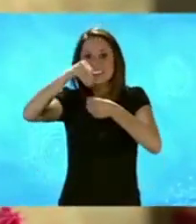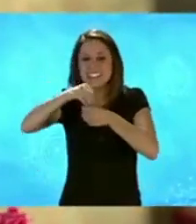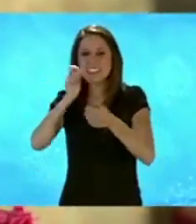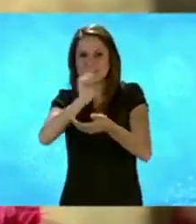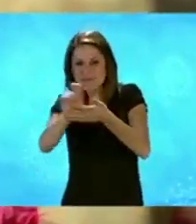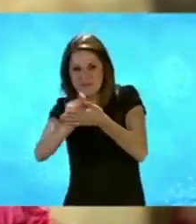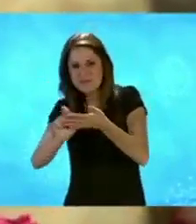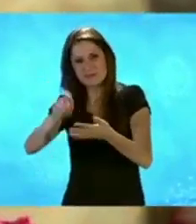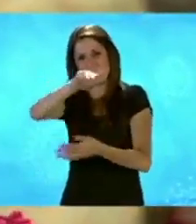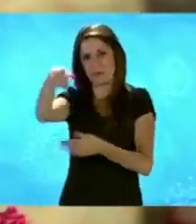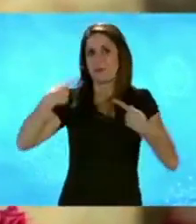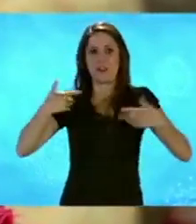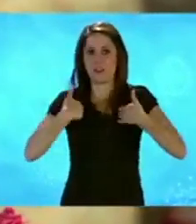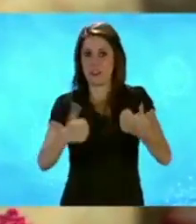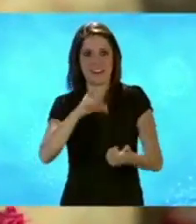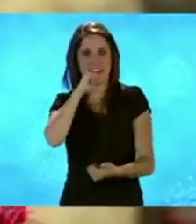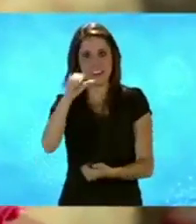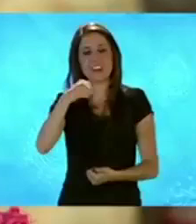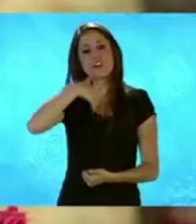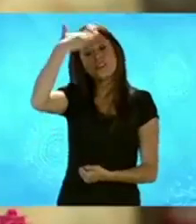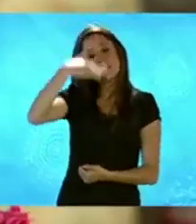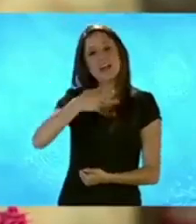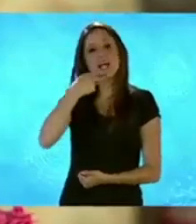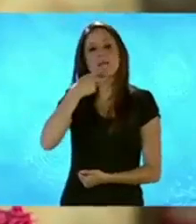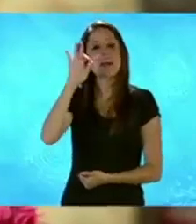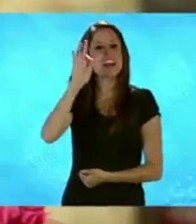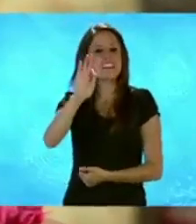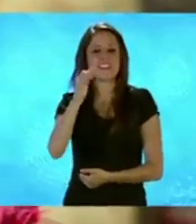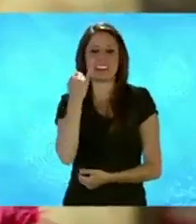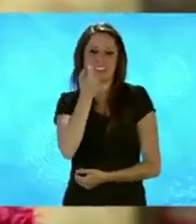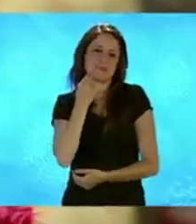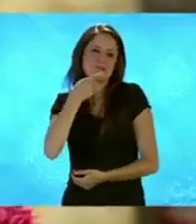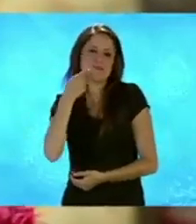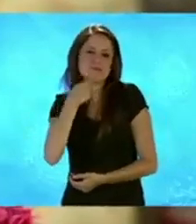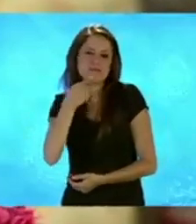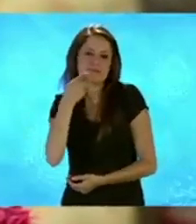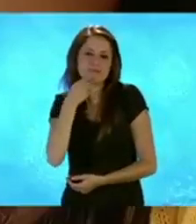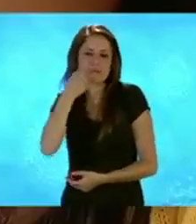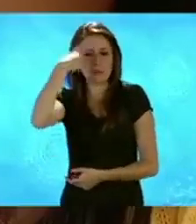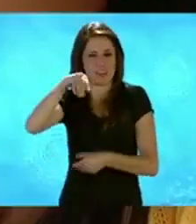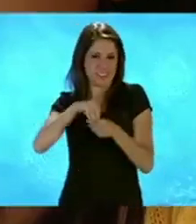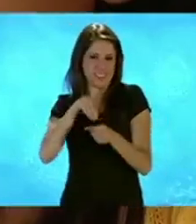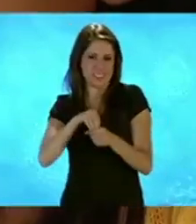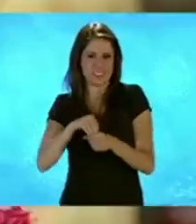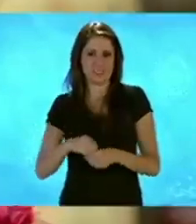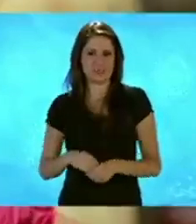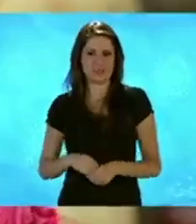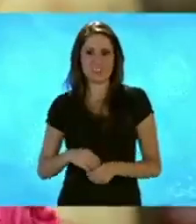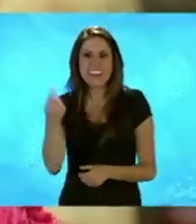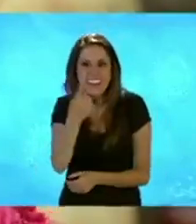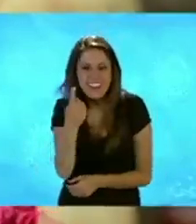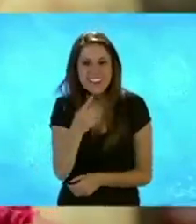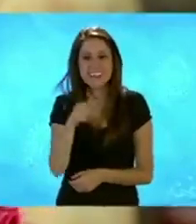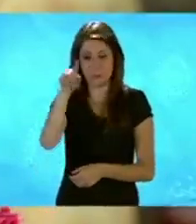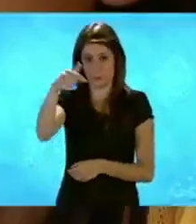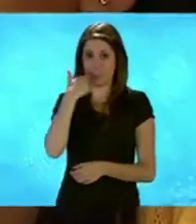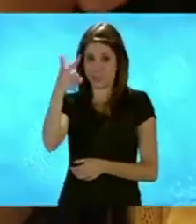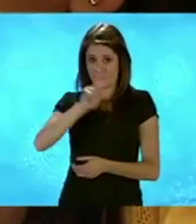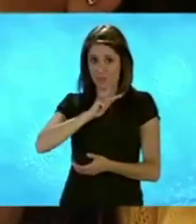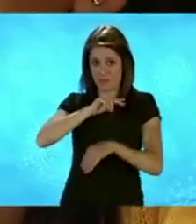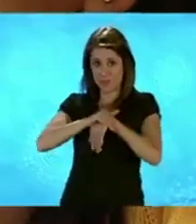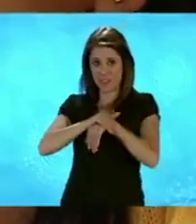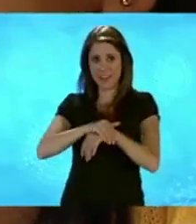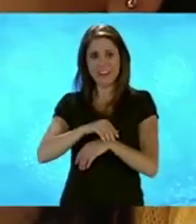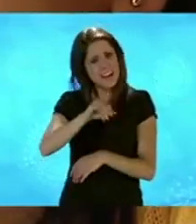entiende. También sé hablar en F. ¿Qué fer, F, sefer, mi fi, afi, mi fi, gafa? ¿Qué? Que si quieres ser mi amiga.